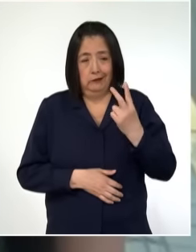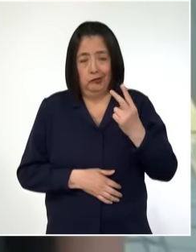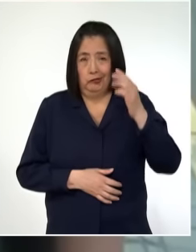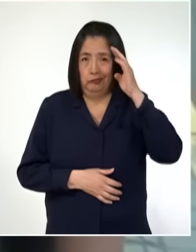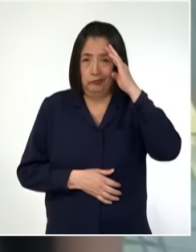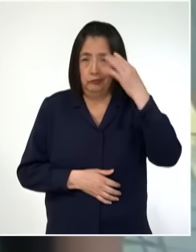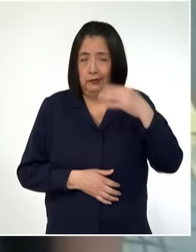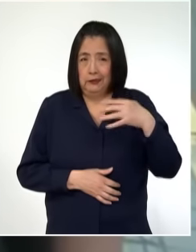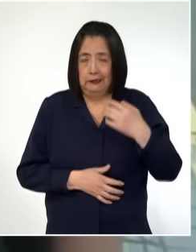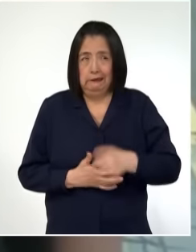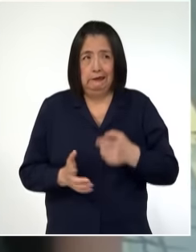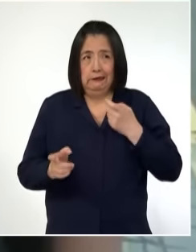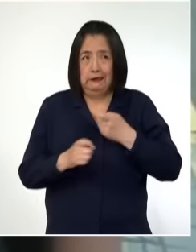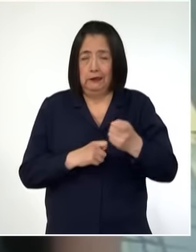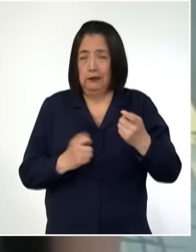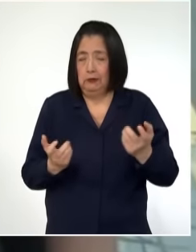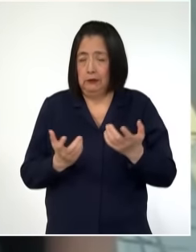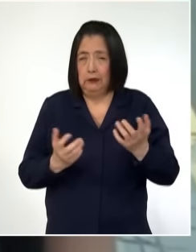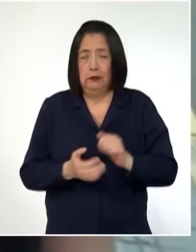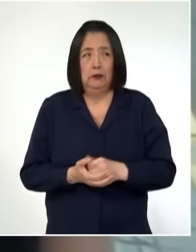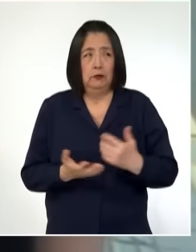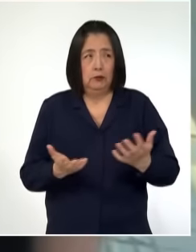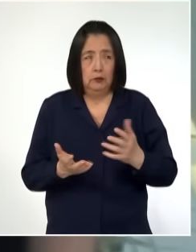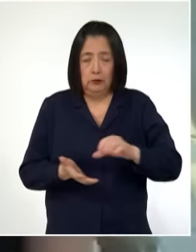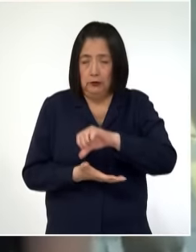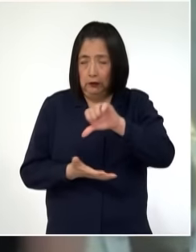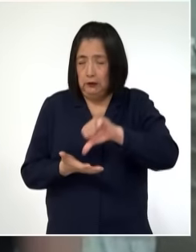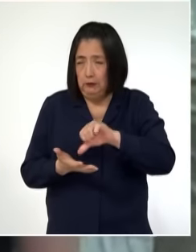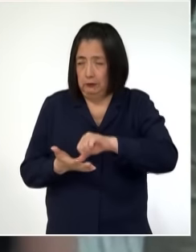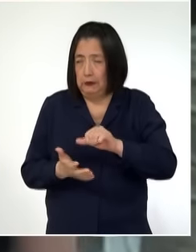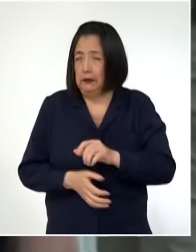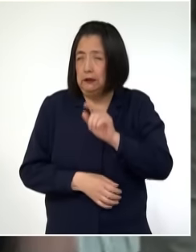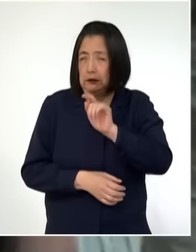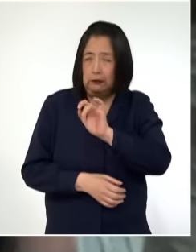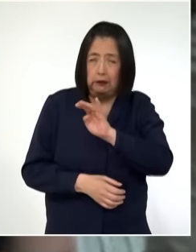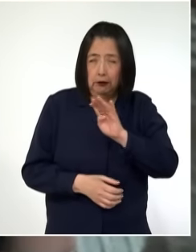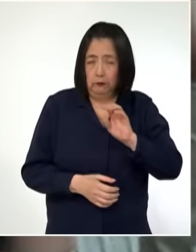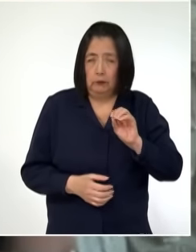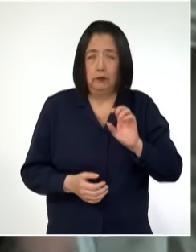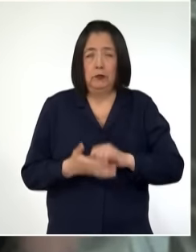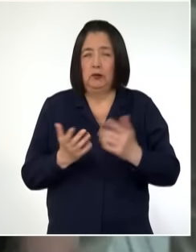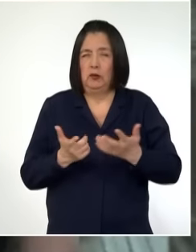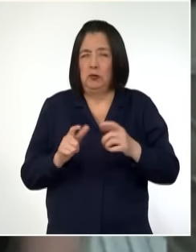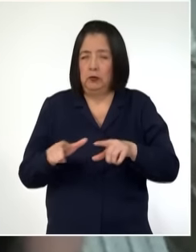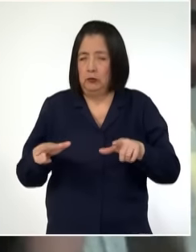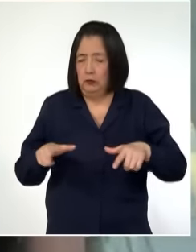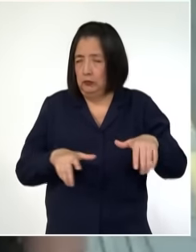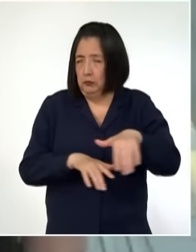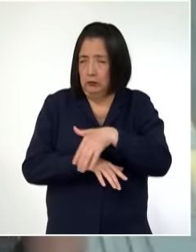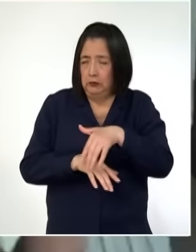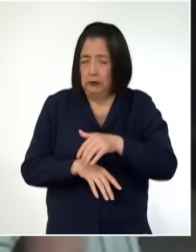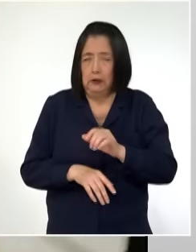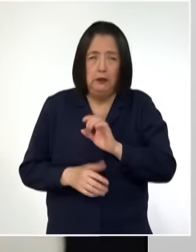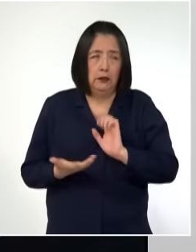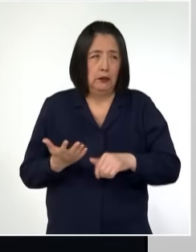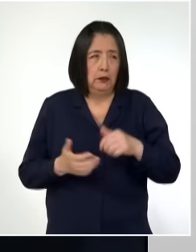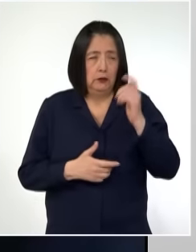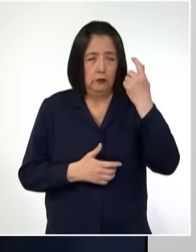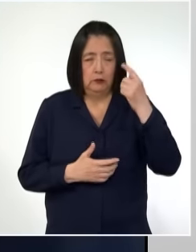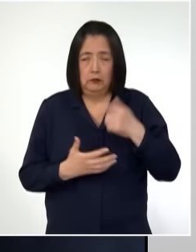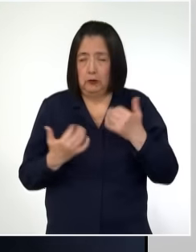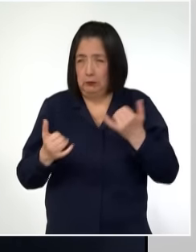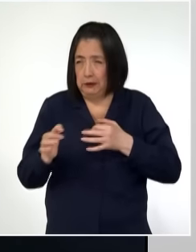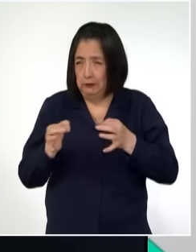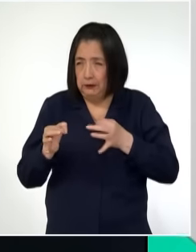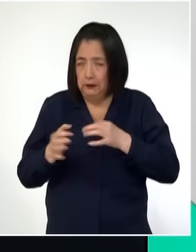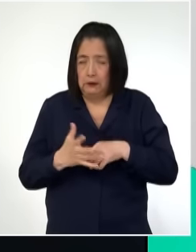policías resultaron heridos exactamente en el Parque Tambo, conocido de ese nombre, en la avenida Perú, en Trujillo. Para más detalles nos va a